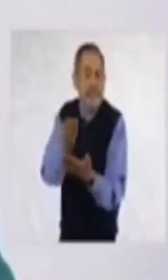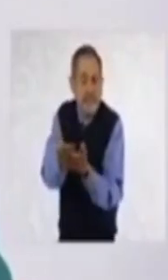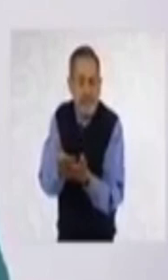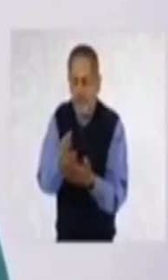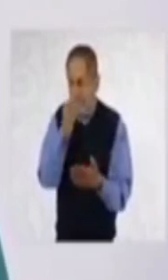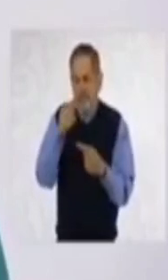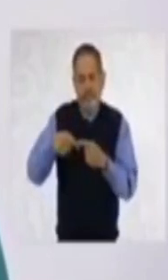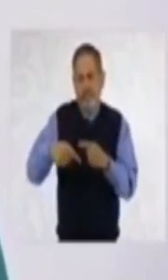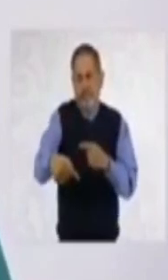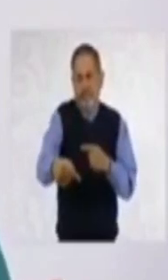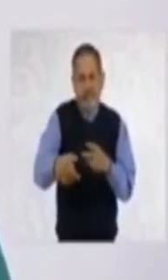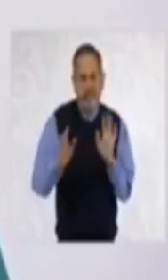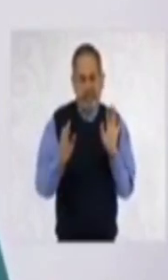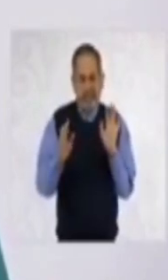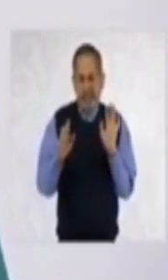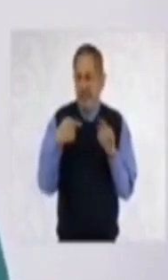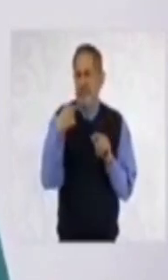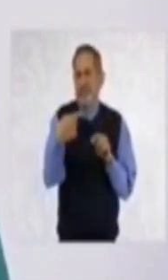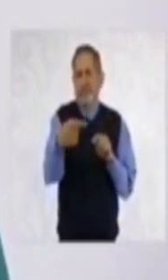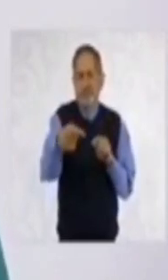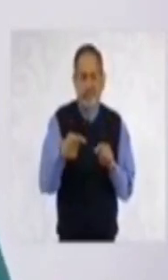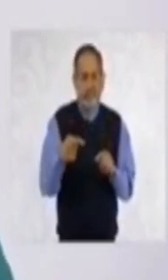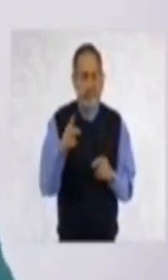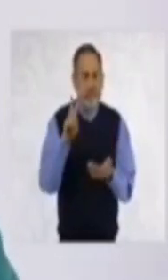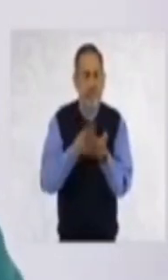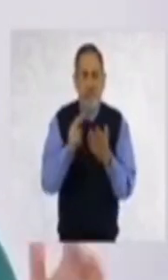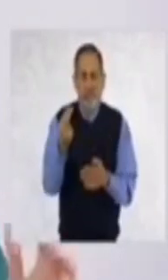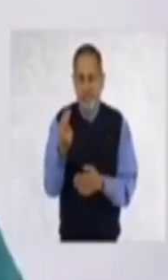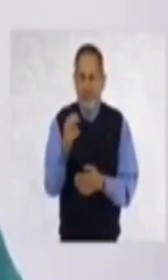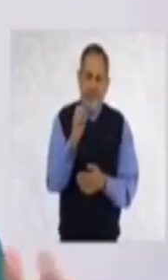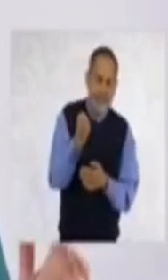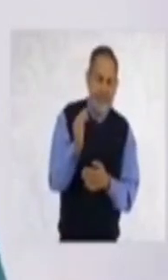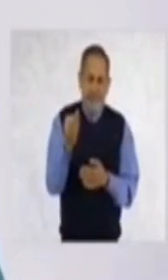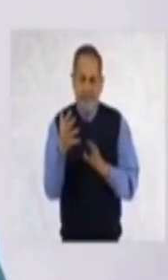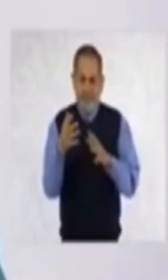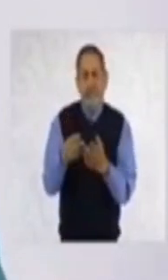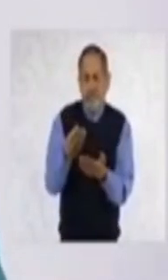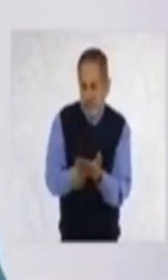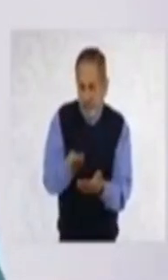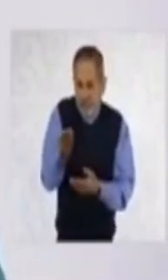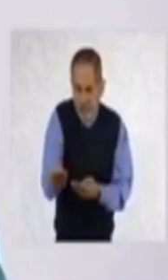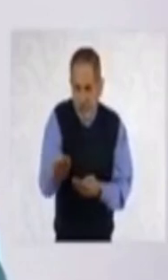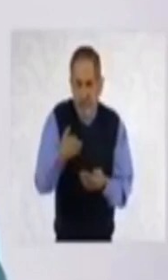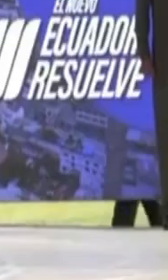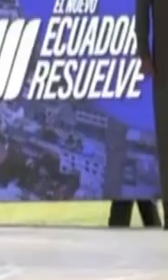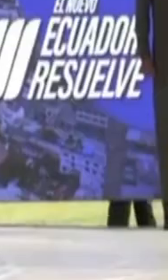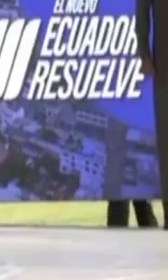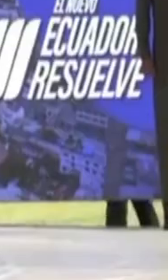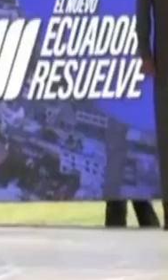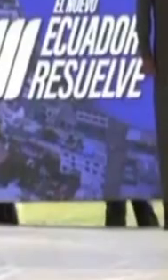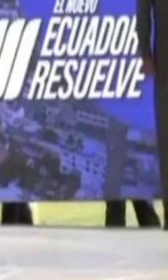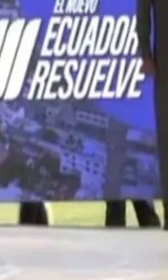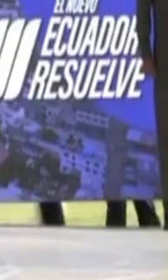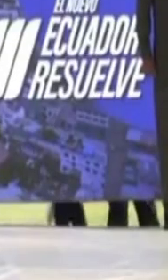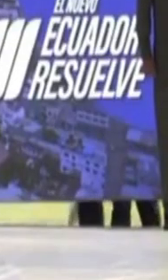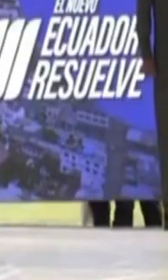y comentarios han dado mucho de qué hablar. ¿Es simple indiferencia o un desplante político hacia la mandataria mexicana? La jefa